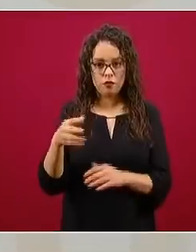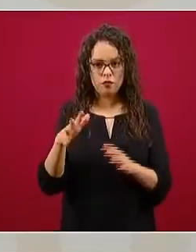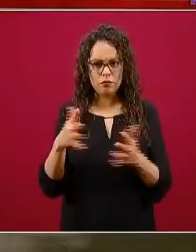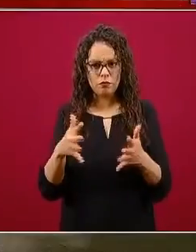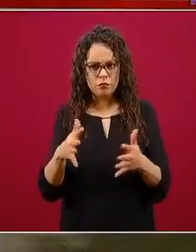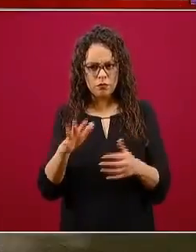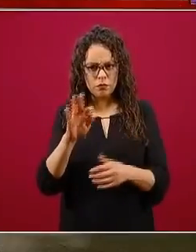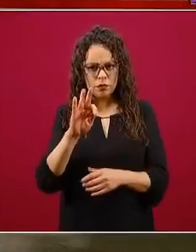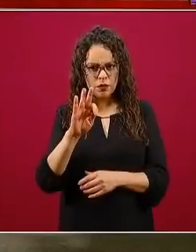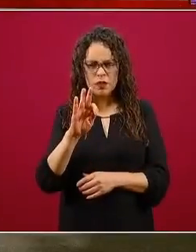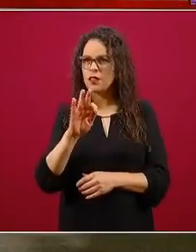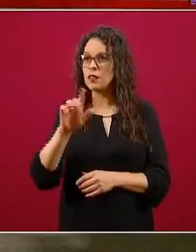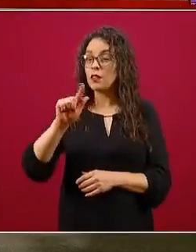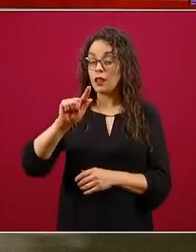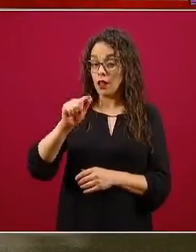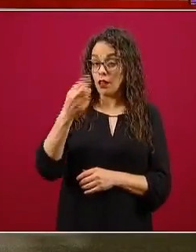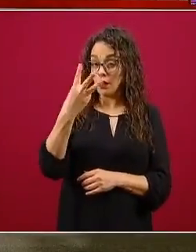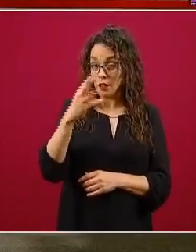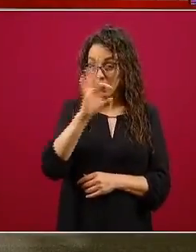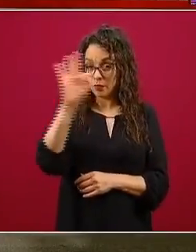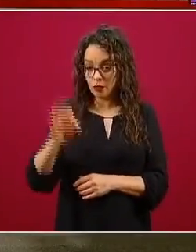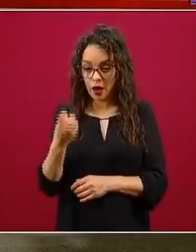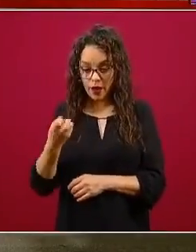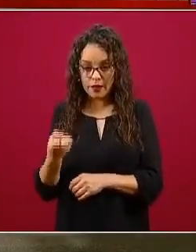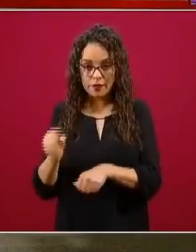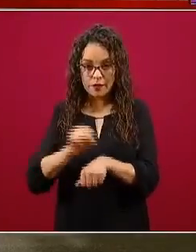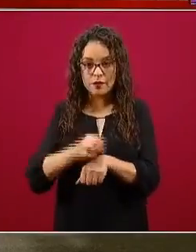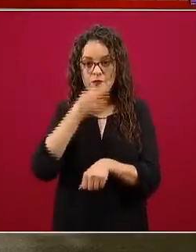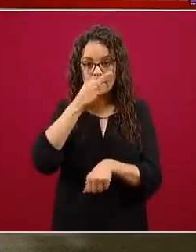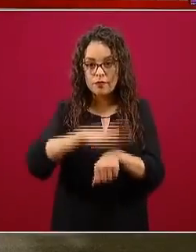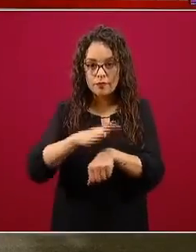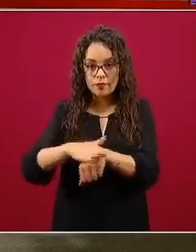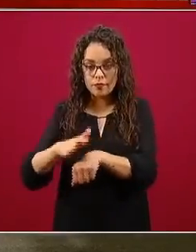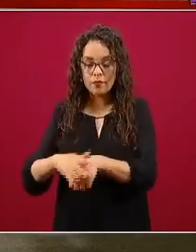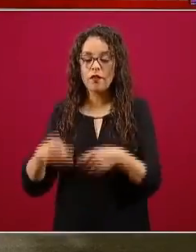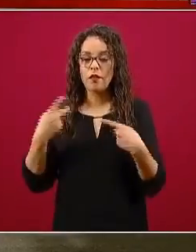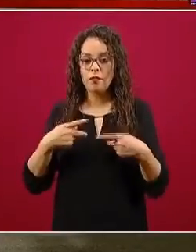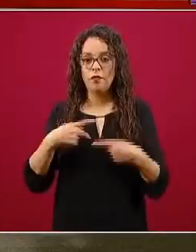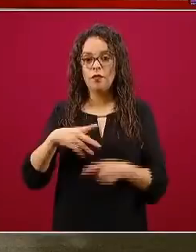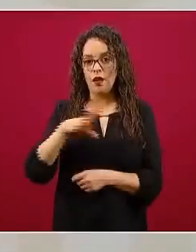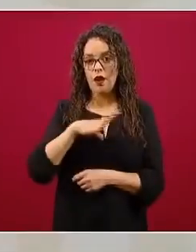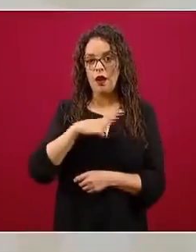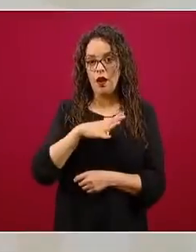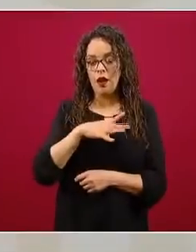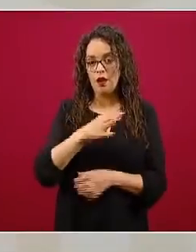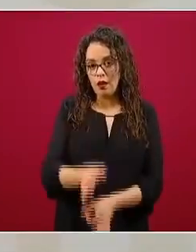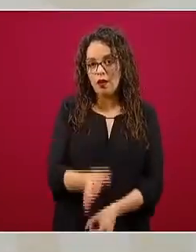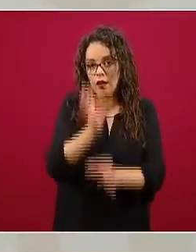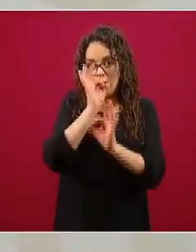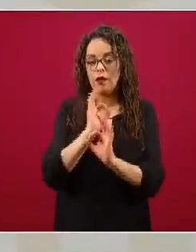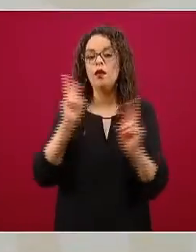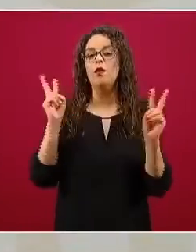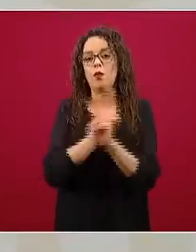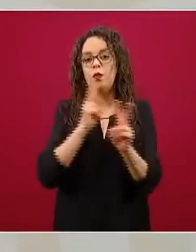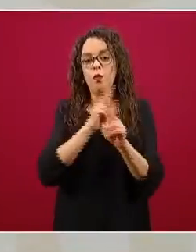73%, según informamos esta semana, de las personas que están con ventilación mecánica, y el 30%